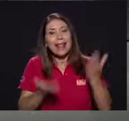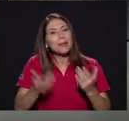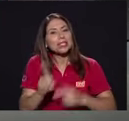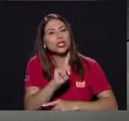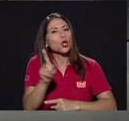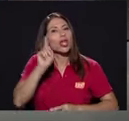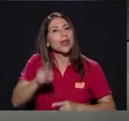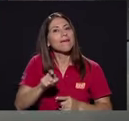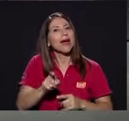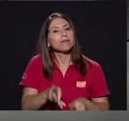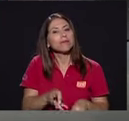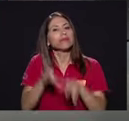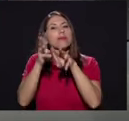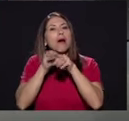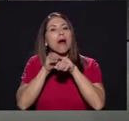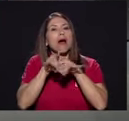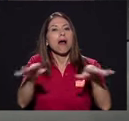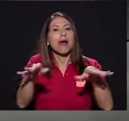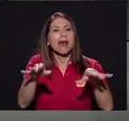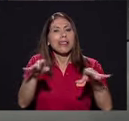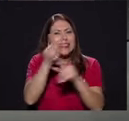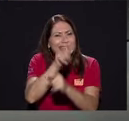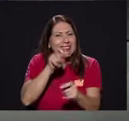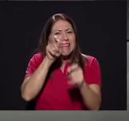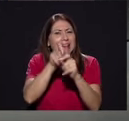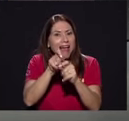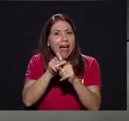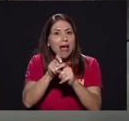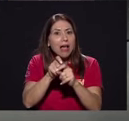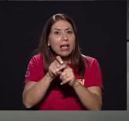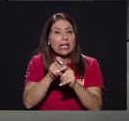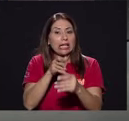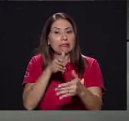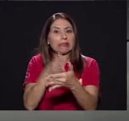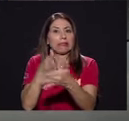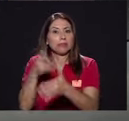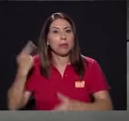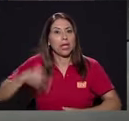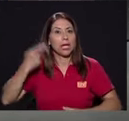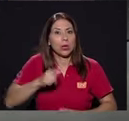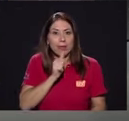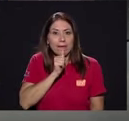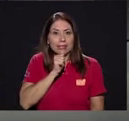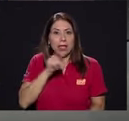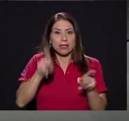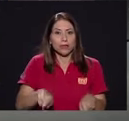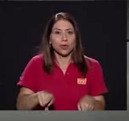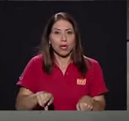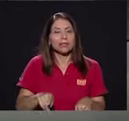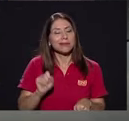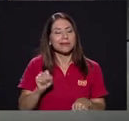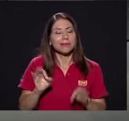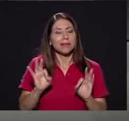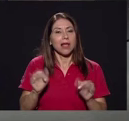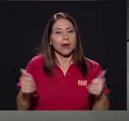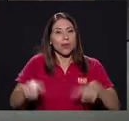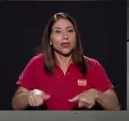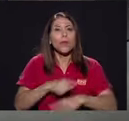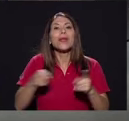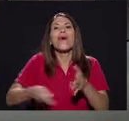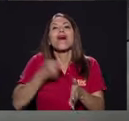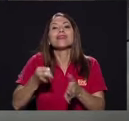que publicar detalles específicos que atenten contra la privacidad de las personas. Ahí estamos todos de acuerdo. Pero tenemos como ese velo